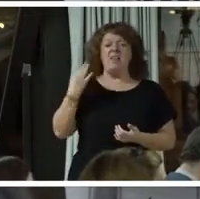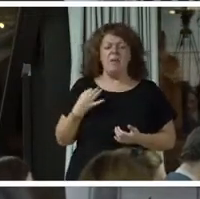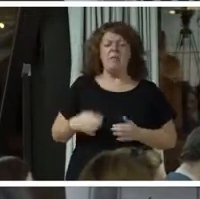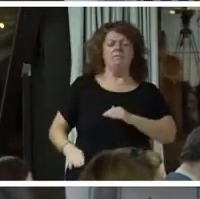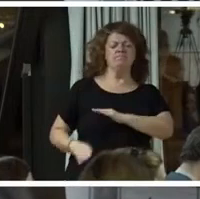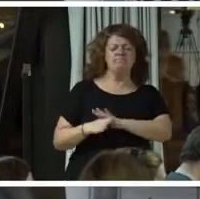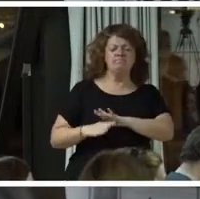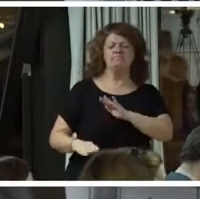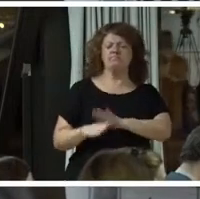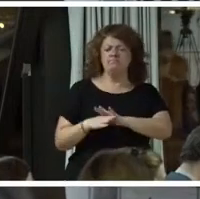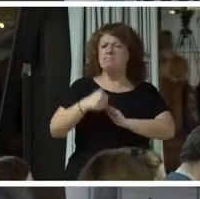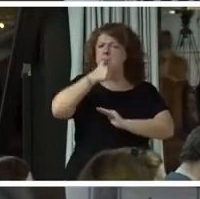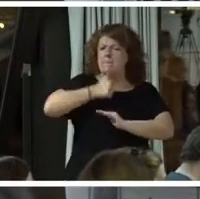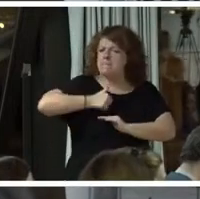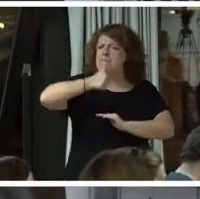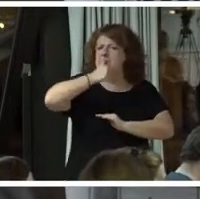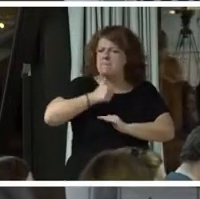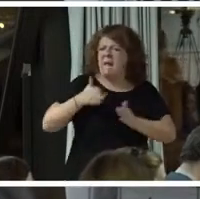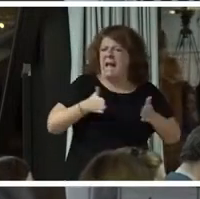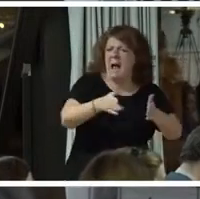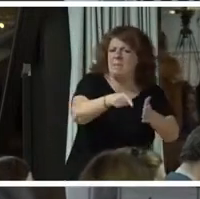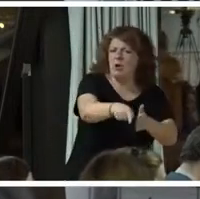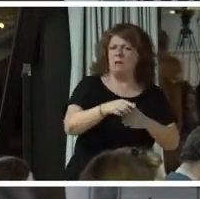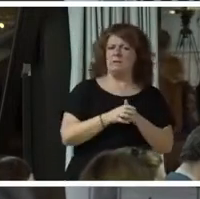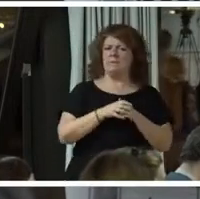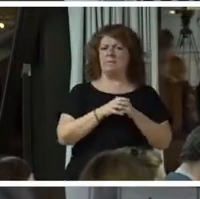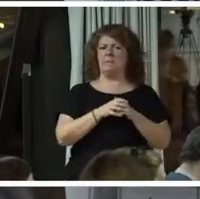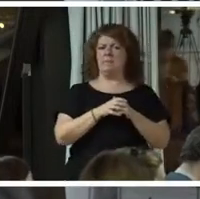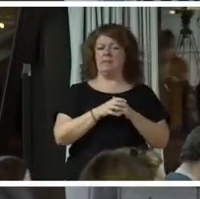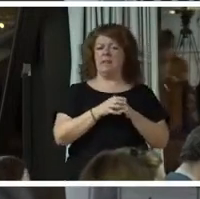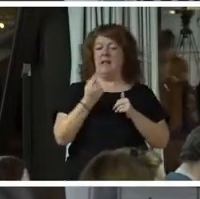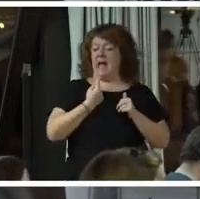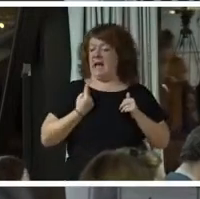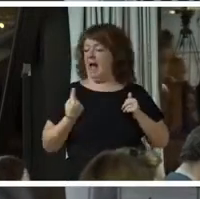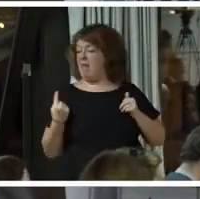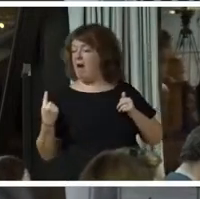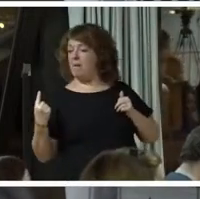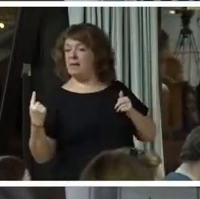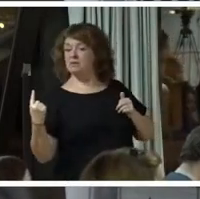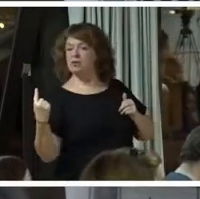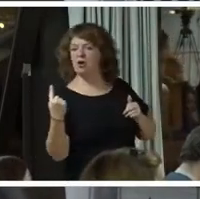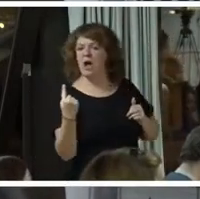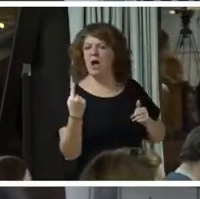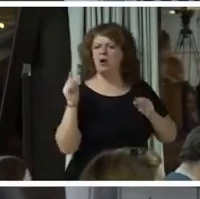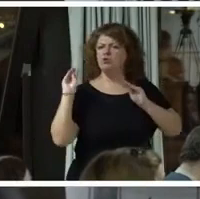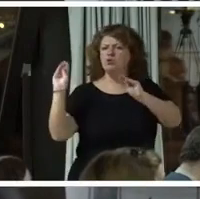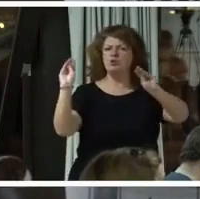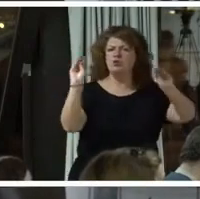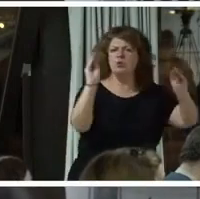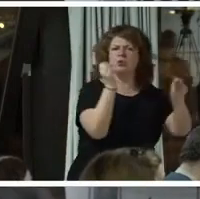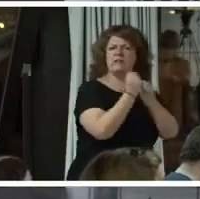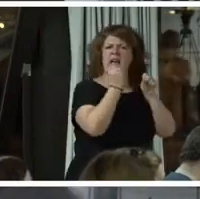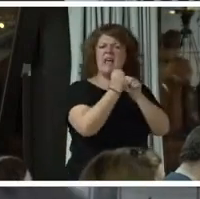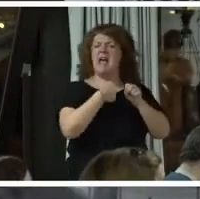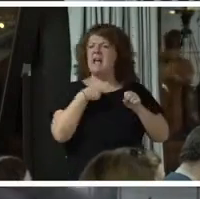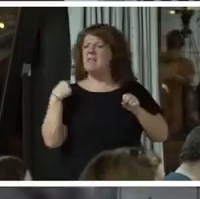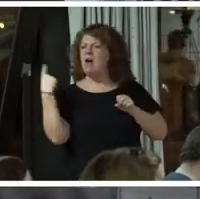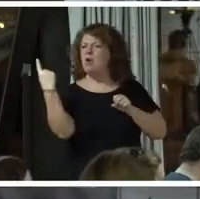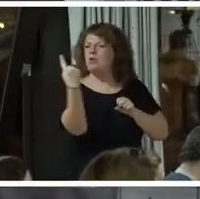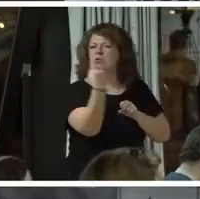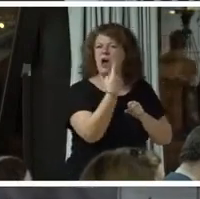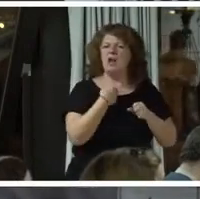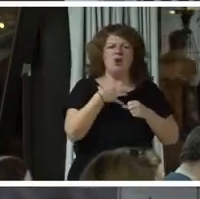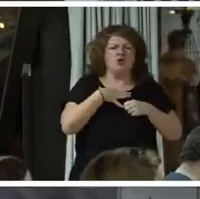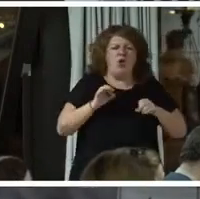perseverar en ese camino Me parece que cada persona tiene que tener una tarea y cada una de nosotras tiene que